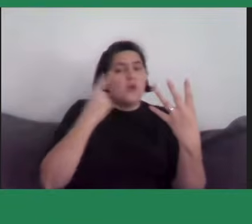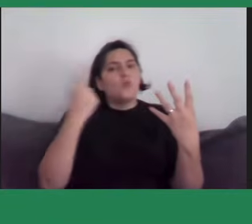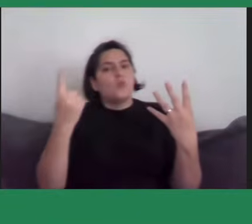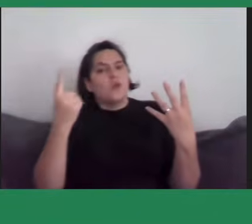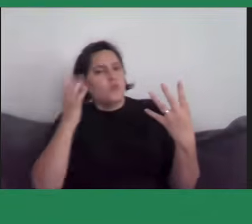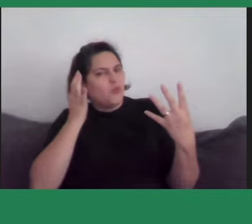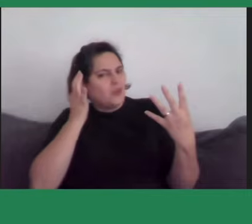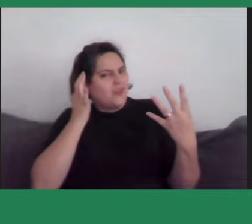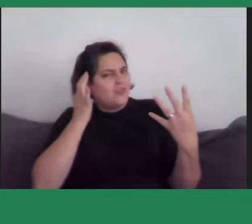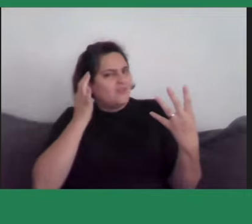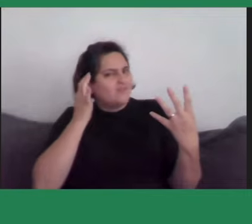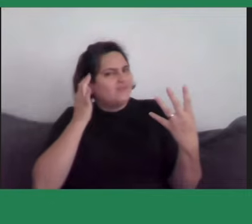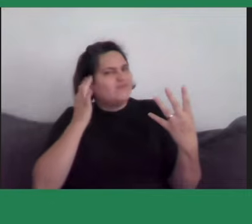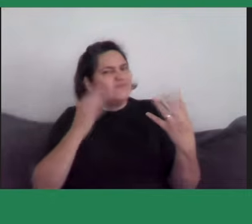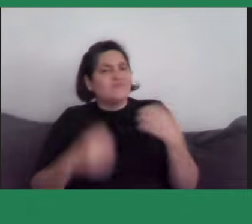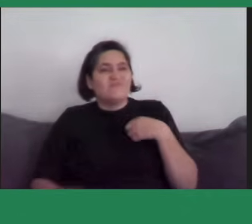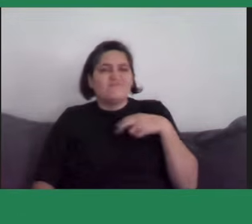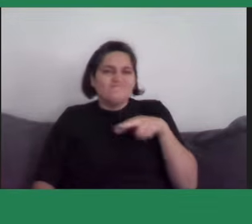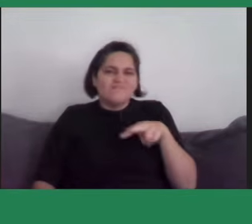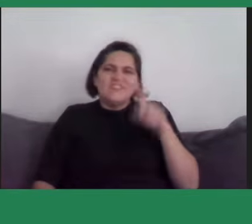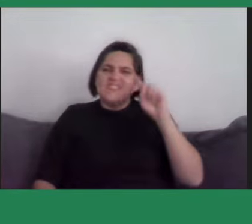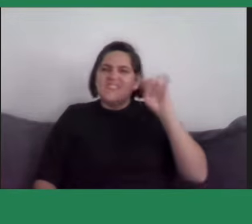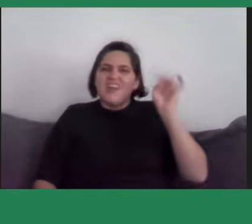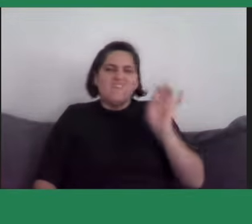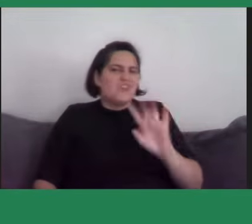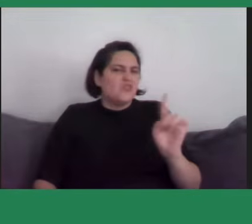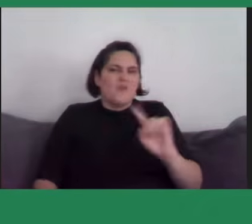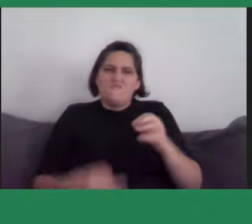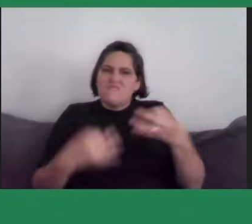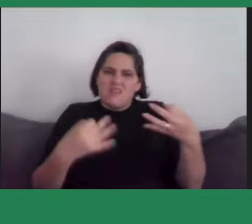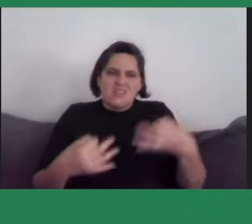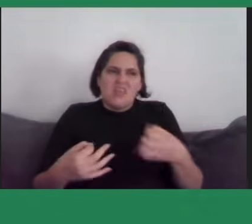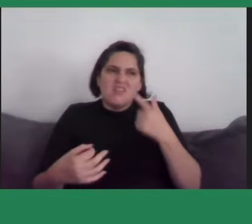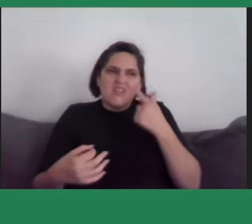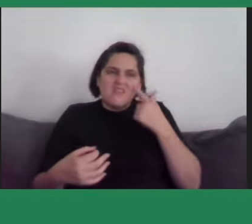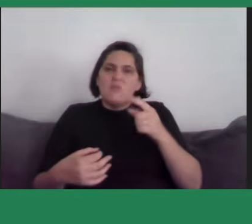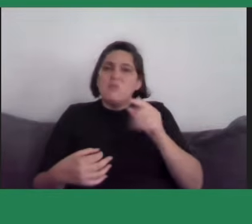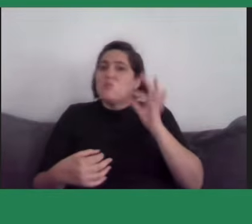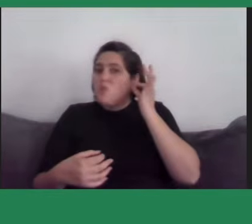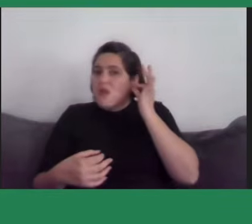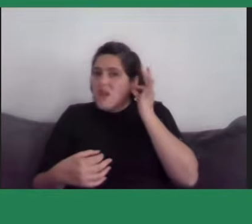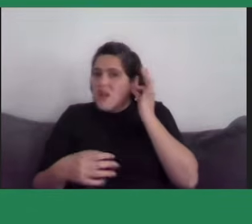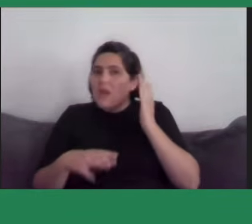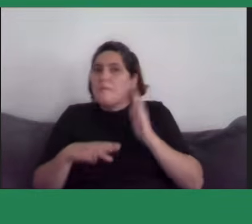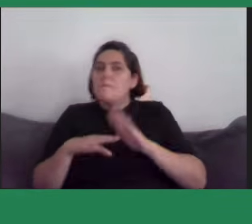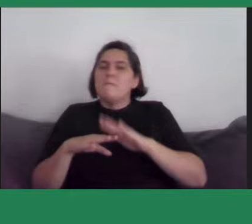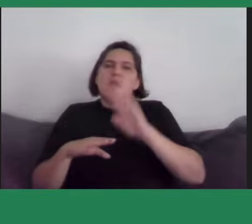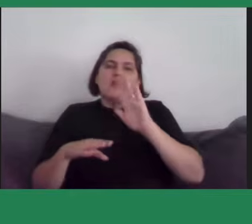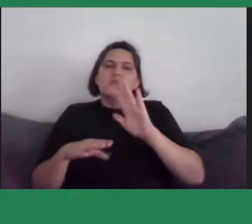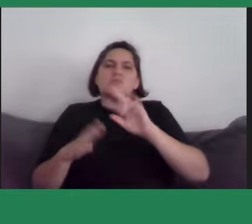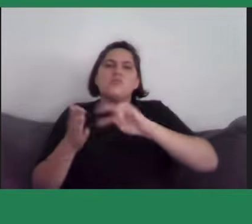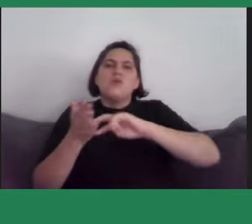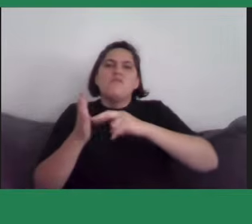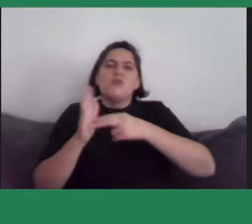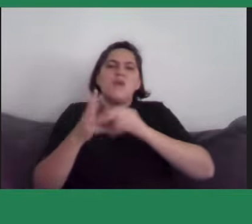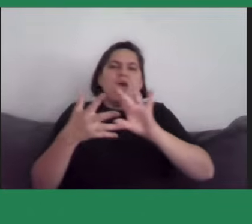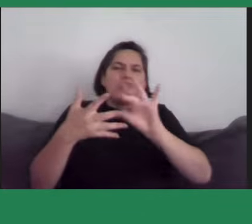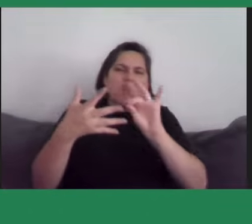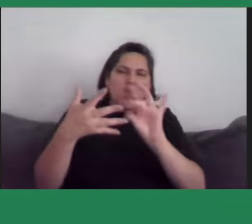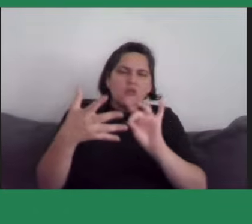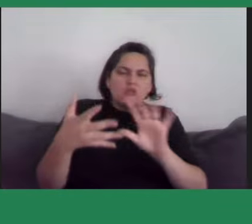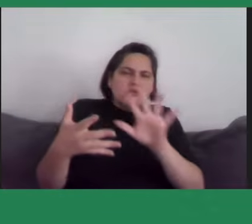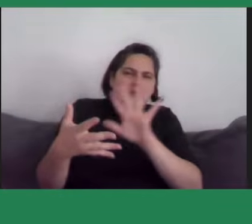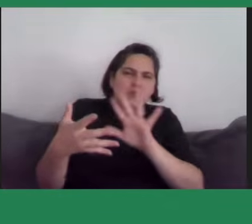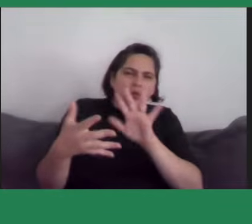esa no es la realidad, sabemos que hay muchos subdiagnósticos en mujeres y esto es un desafío entonces también para todos